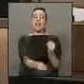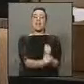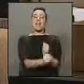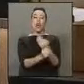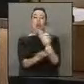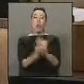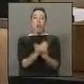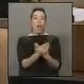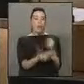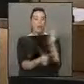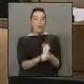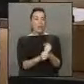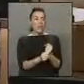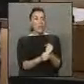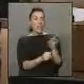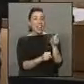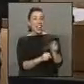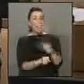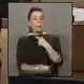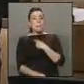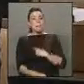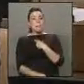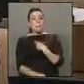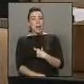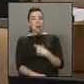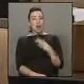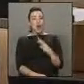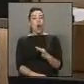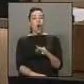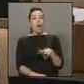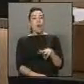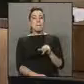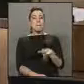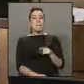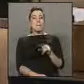cuando éste tenga la calidad de pastor o ministro de culto.